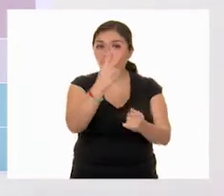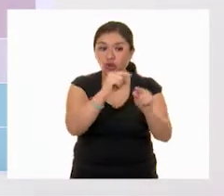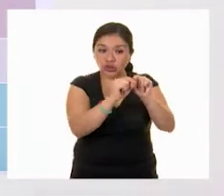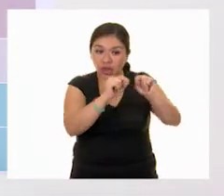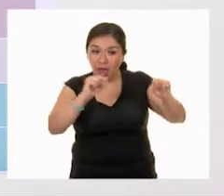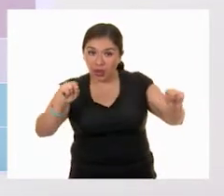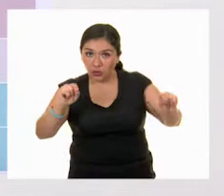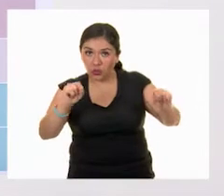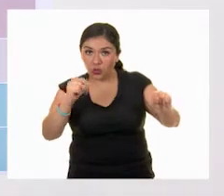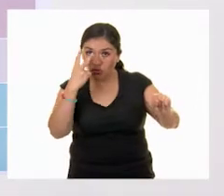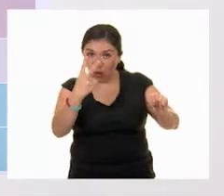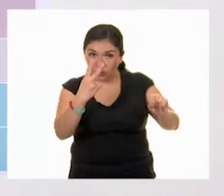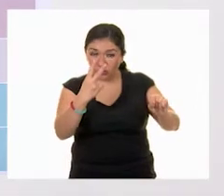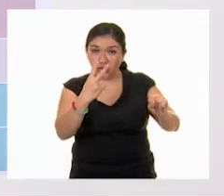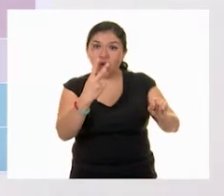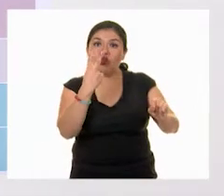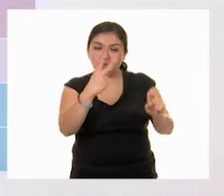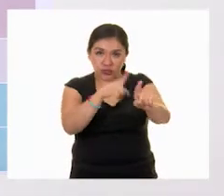largo,